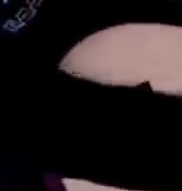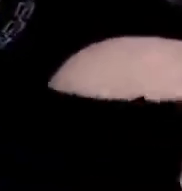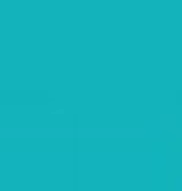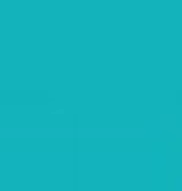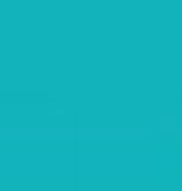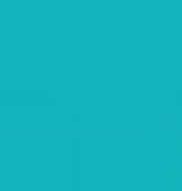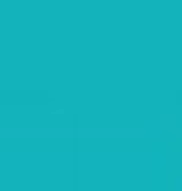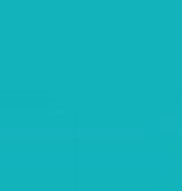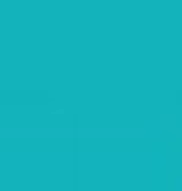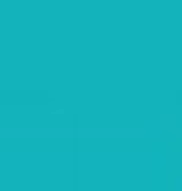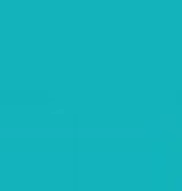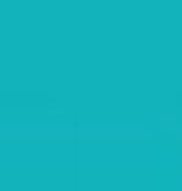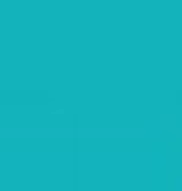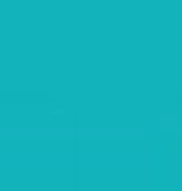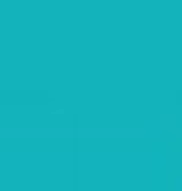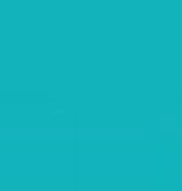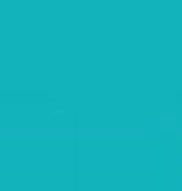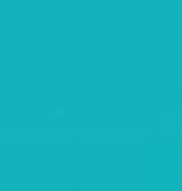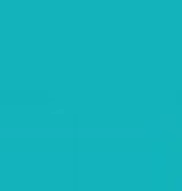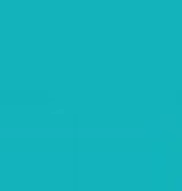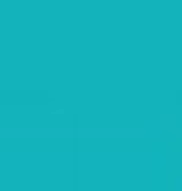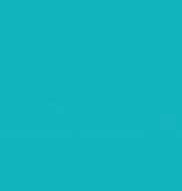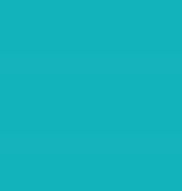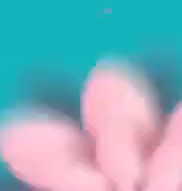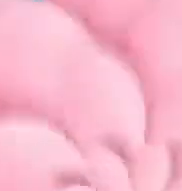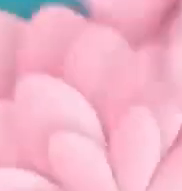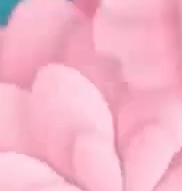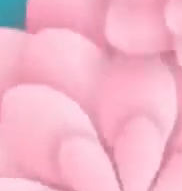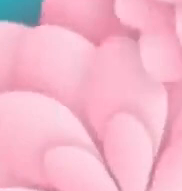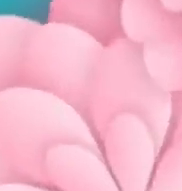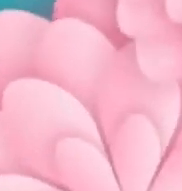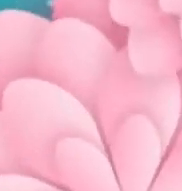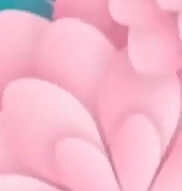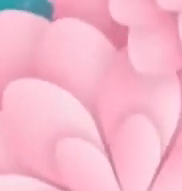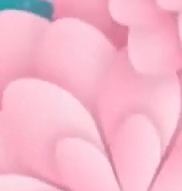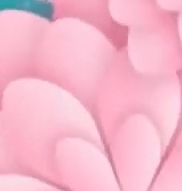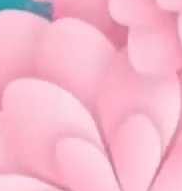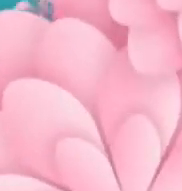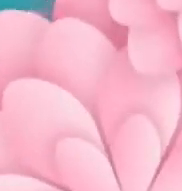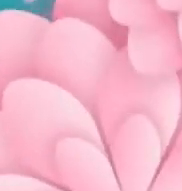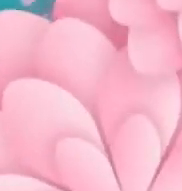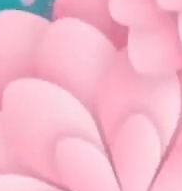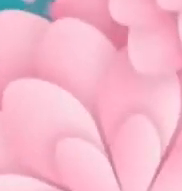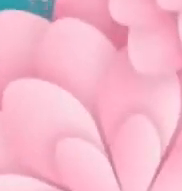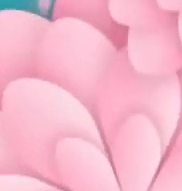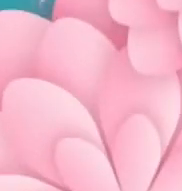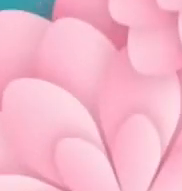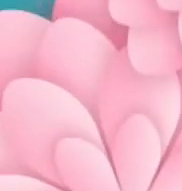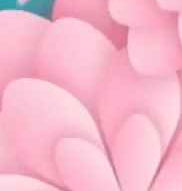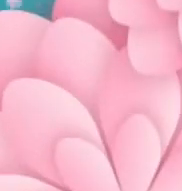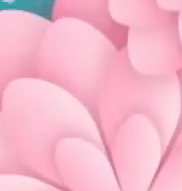de México, en punto de las 12 del mediodía, celebrando a mamá desde casa.